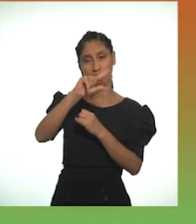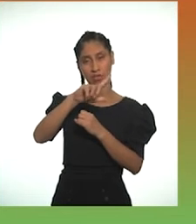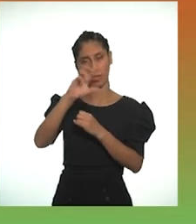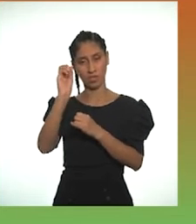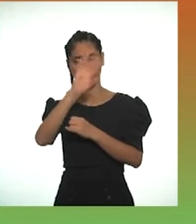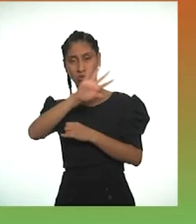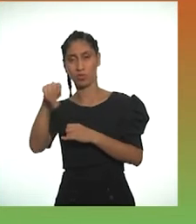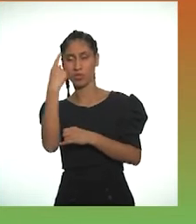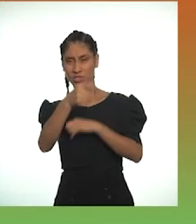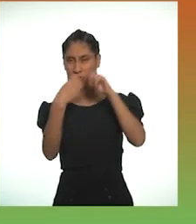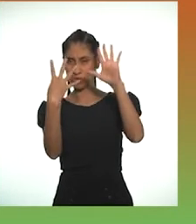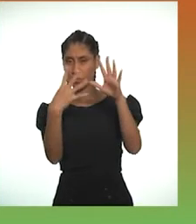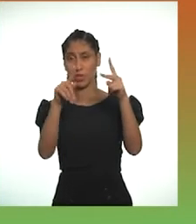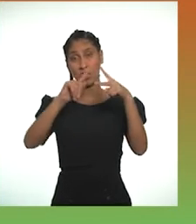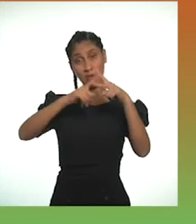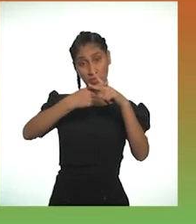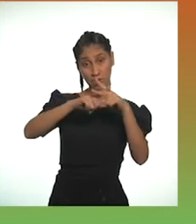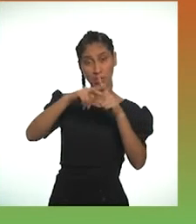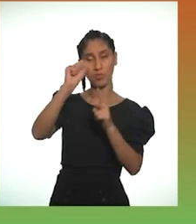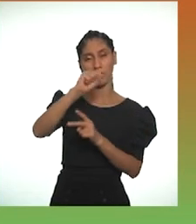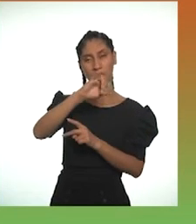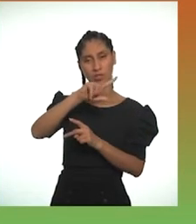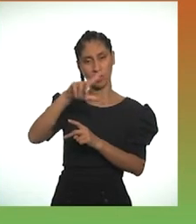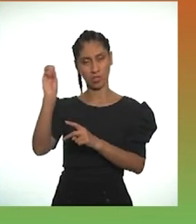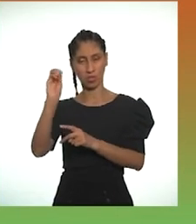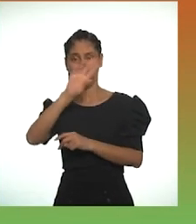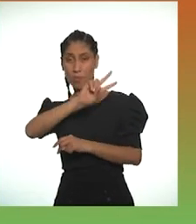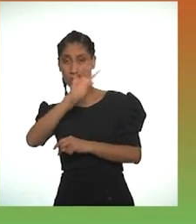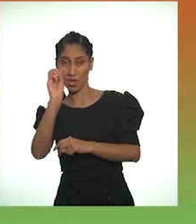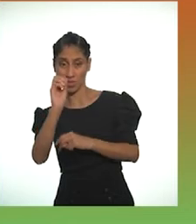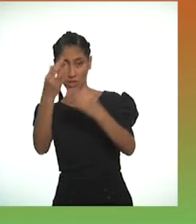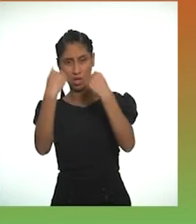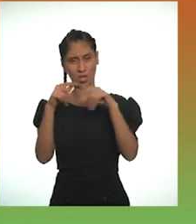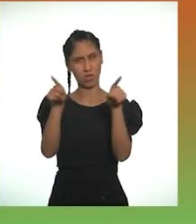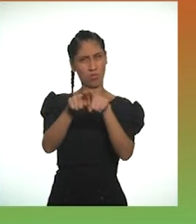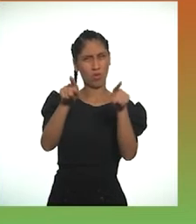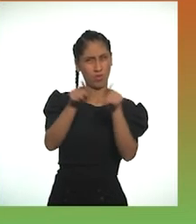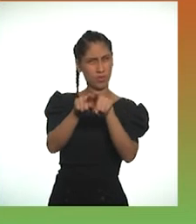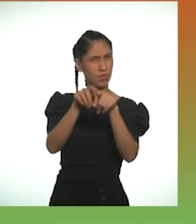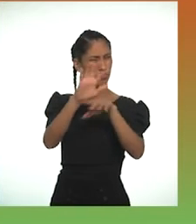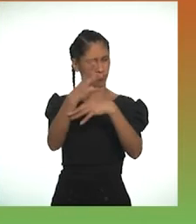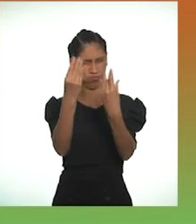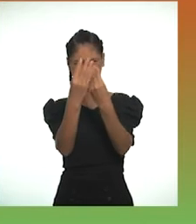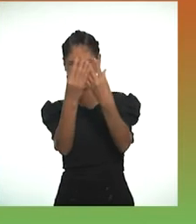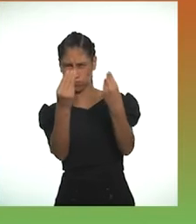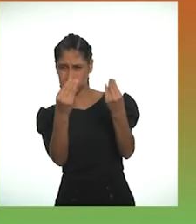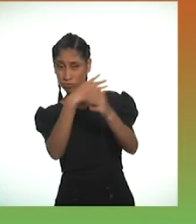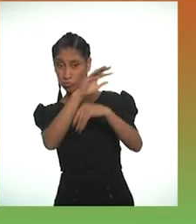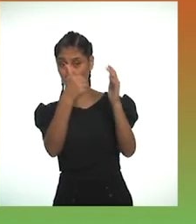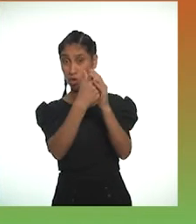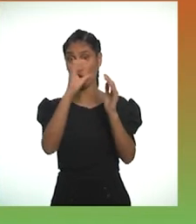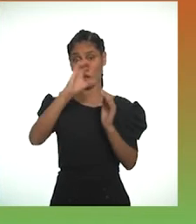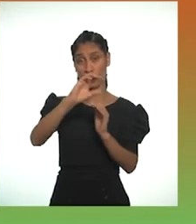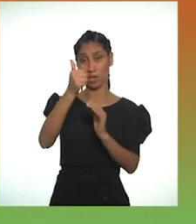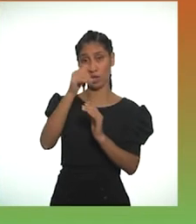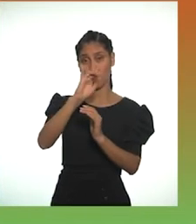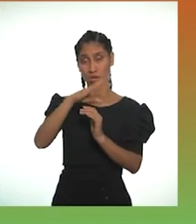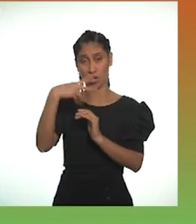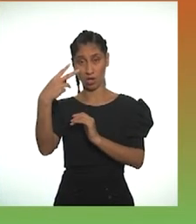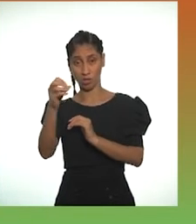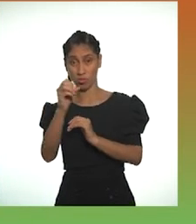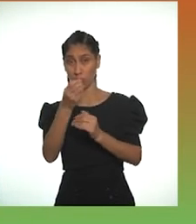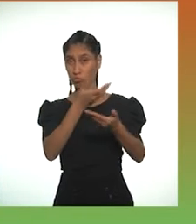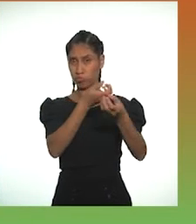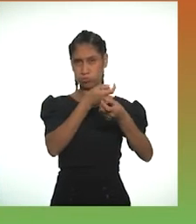y principios del siglo XX había una gran demanda por este material que proviene